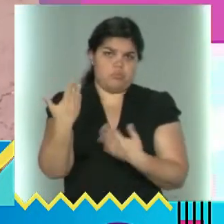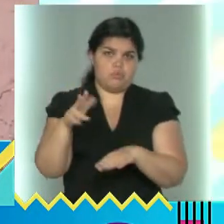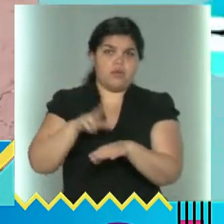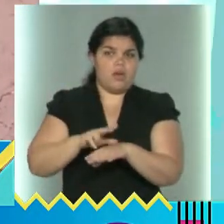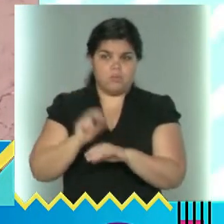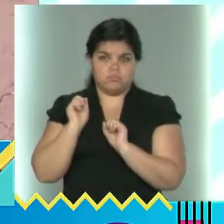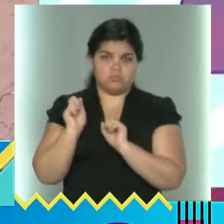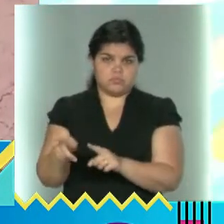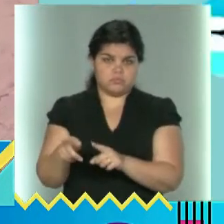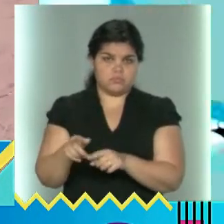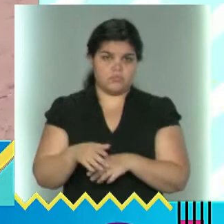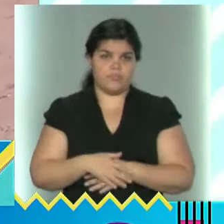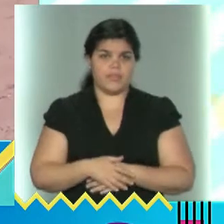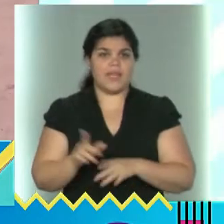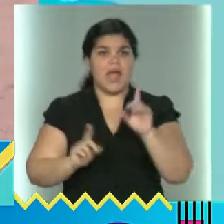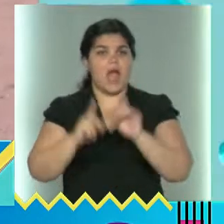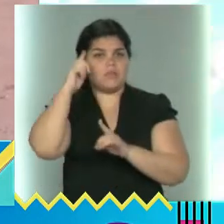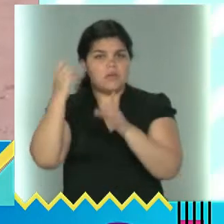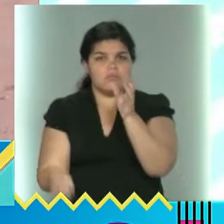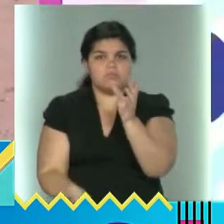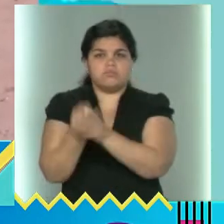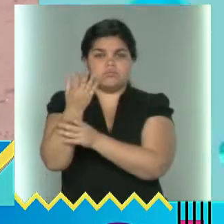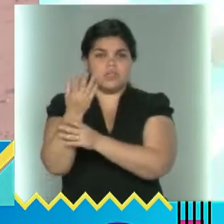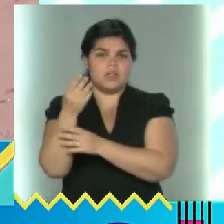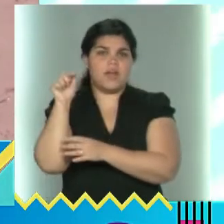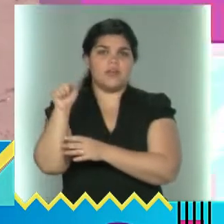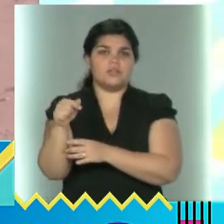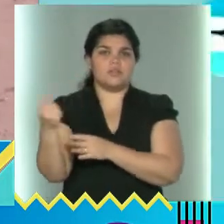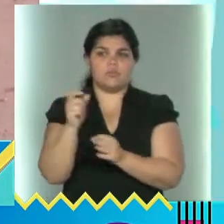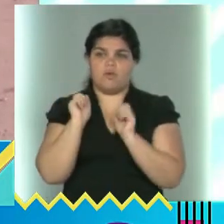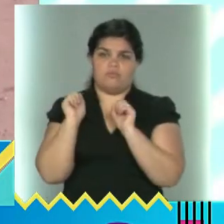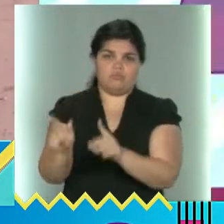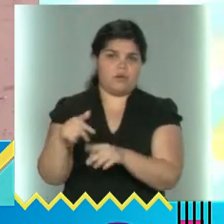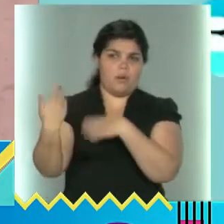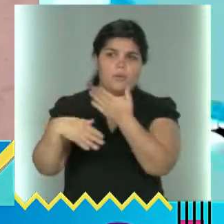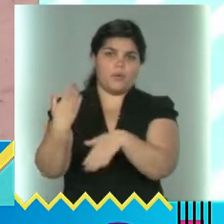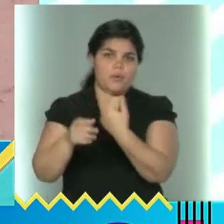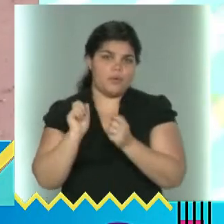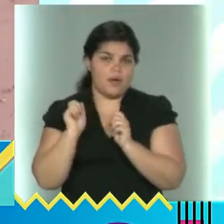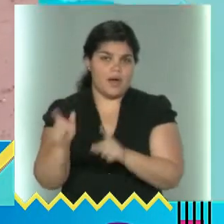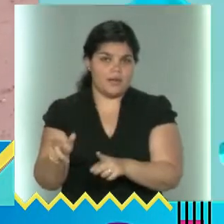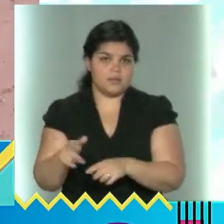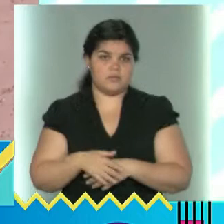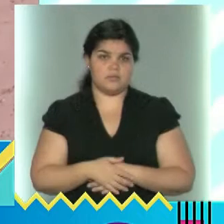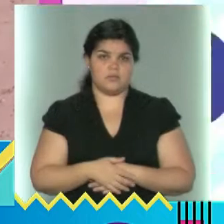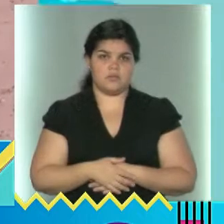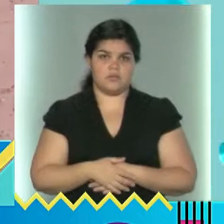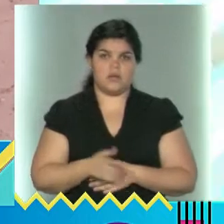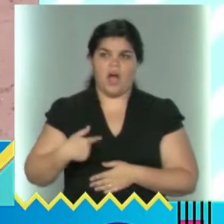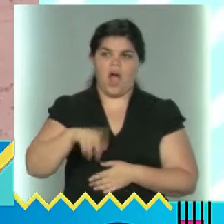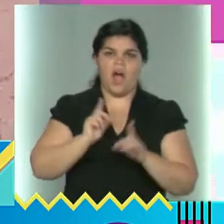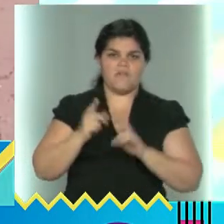capacidad son obras creativas, son obras productivas que por tratar de inculcar